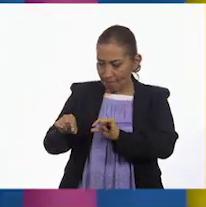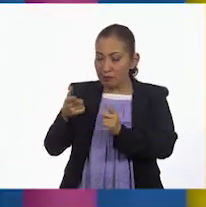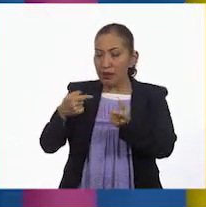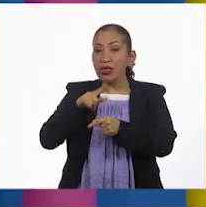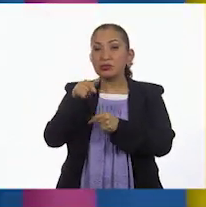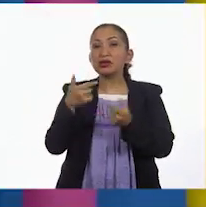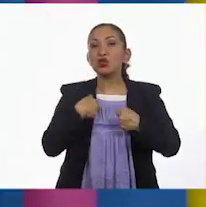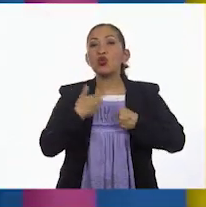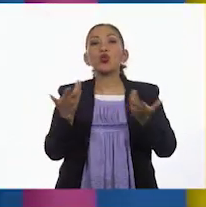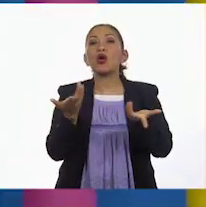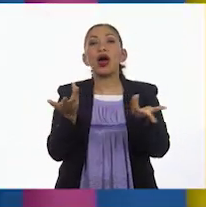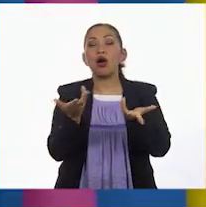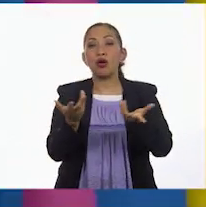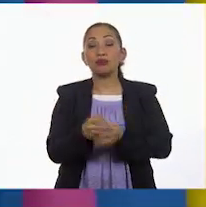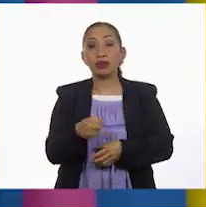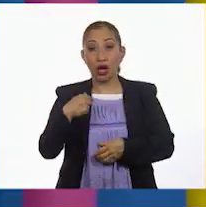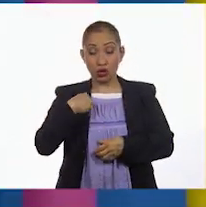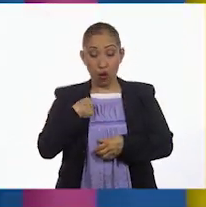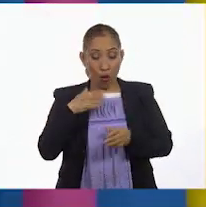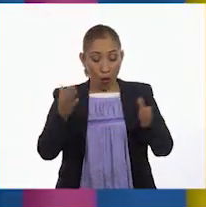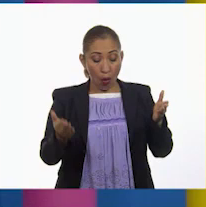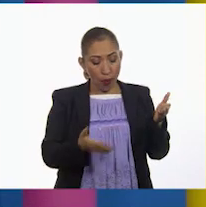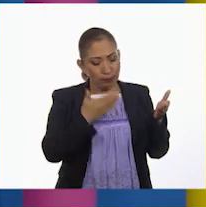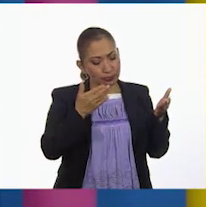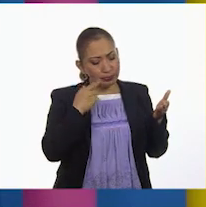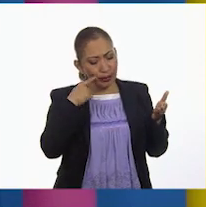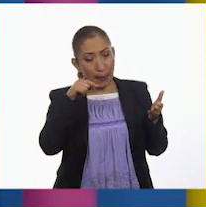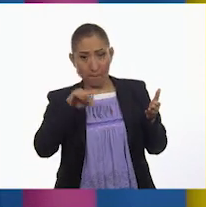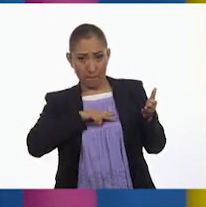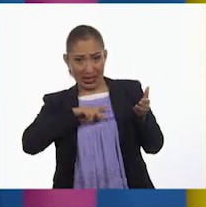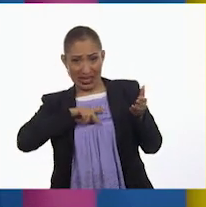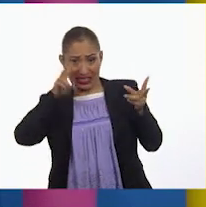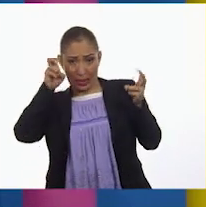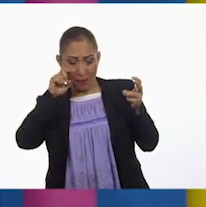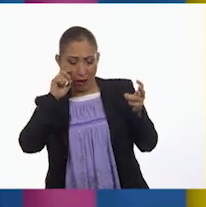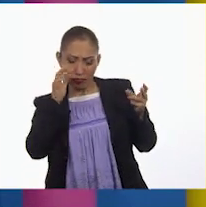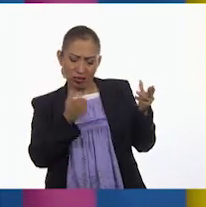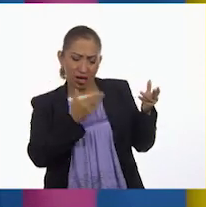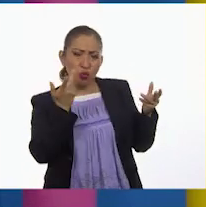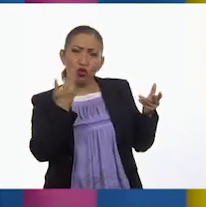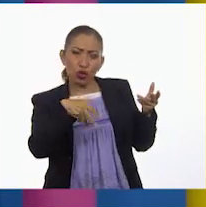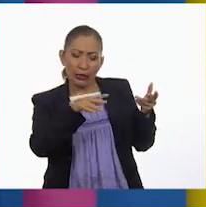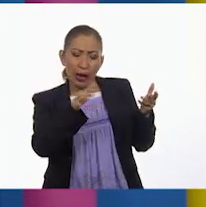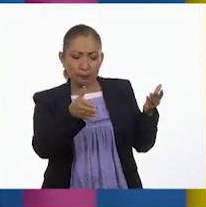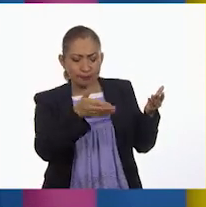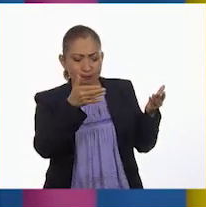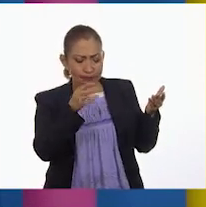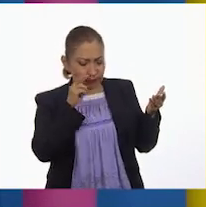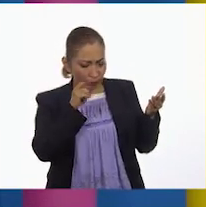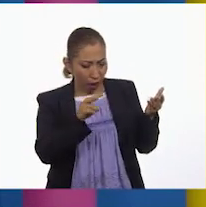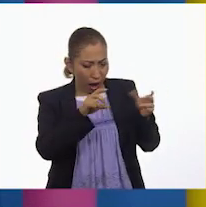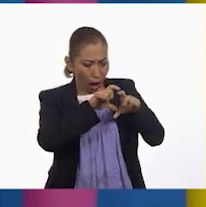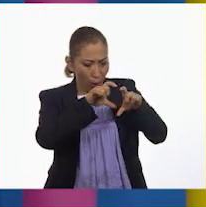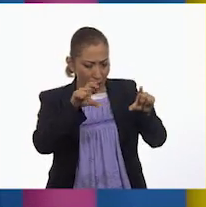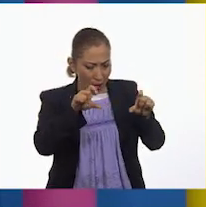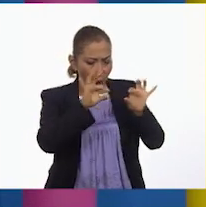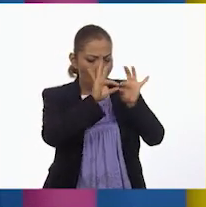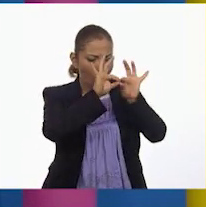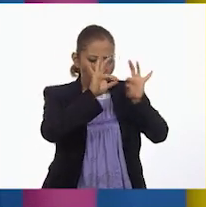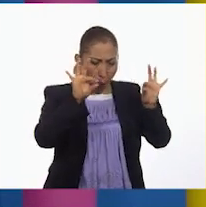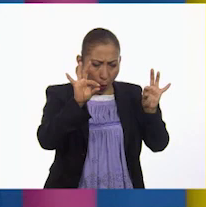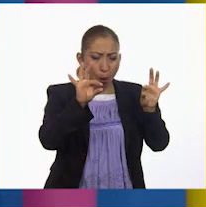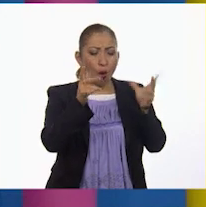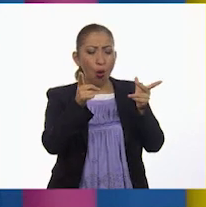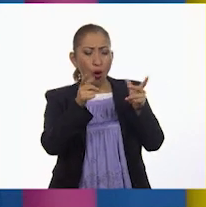estemos consultando, donde encontremos un dato que nos es muy interesante, puedo a lo mejor y copiar el párrafo completo